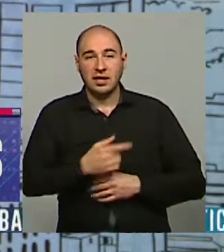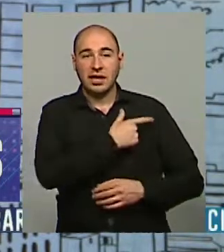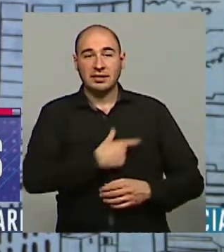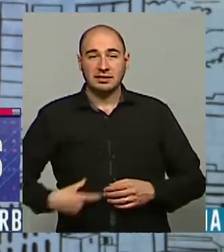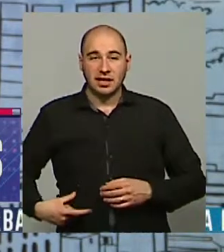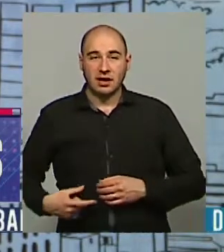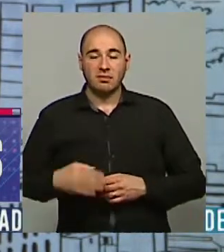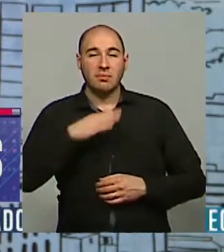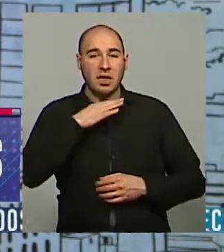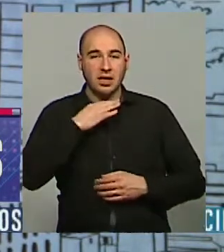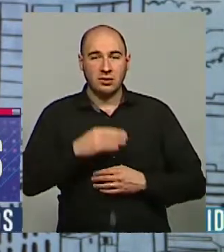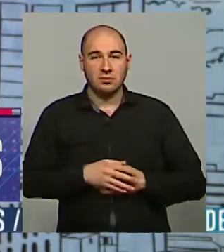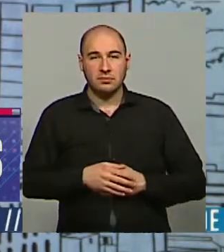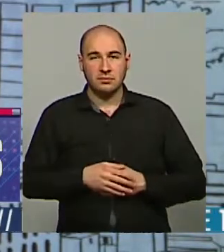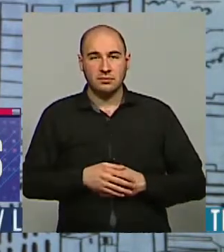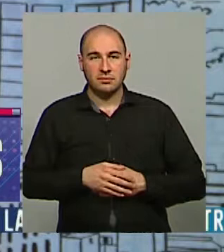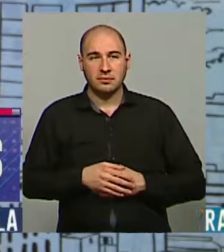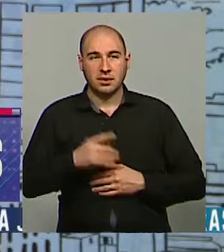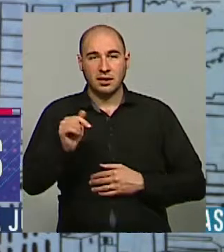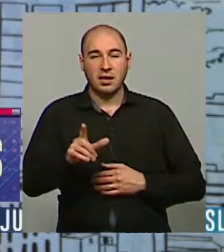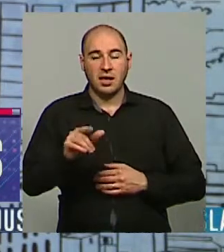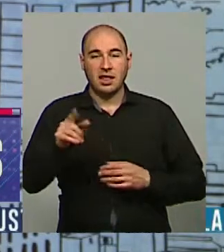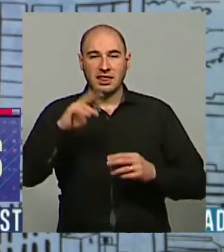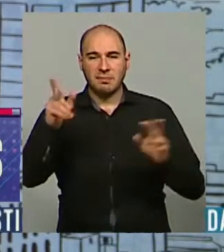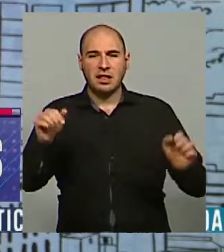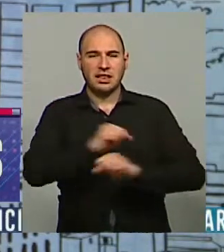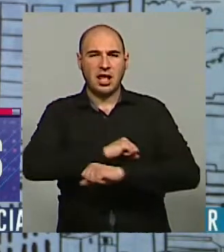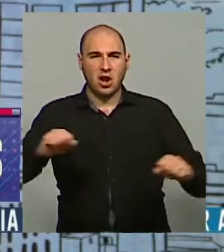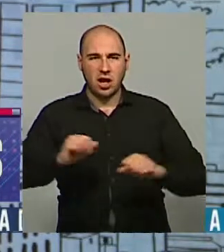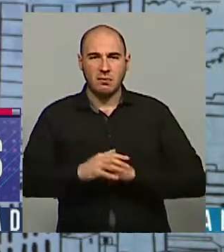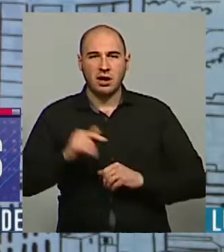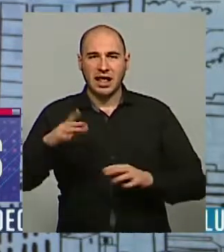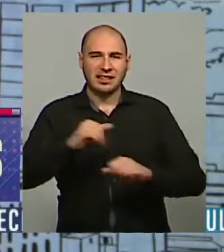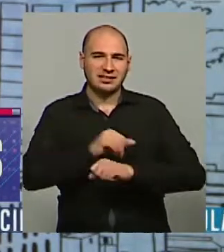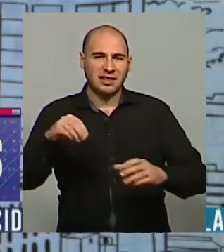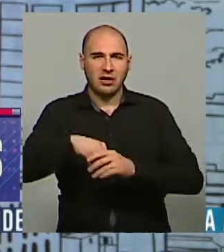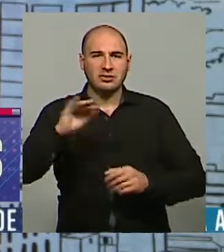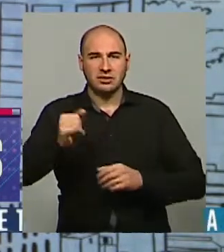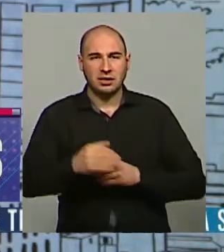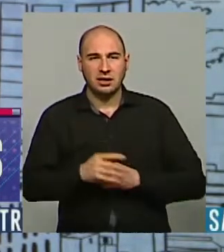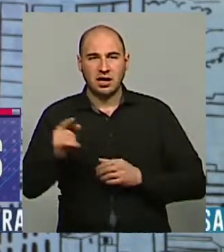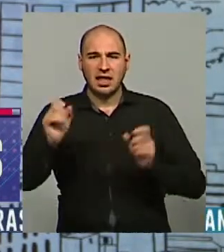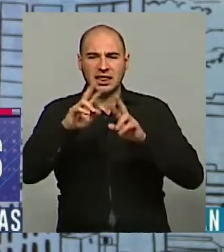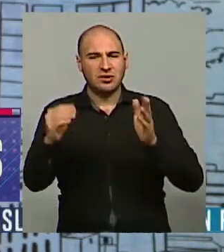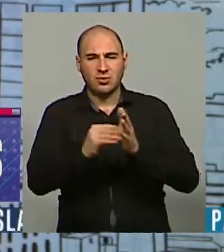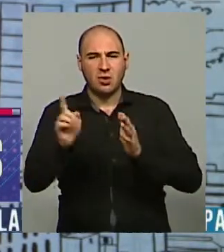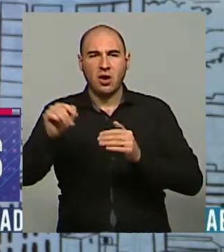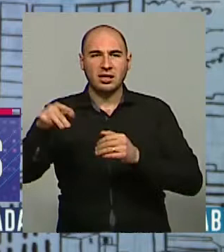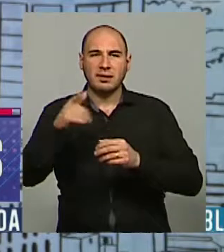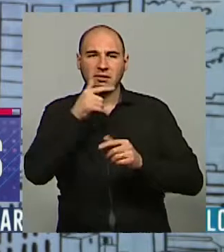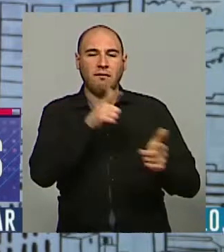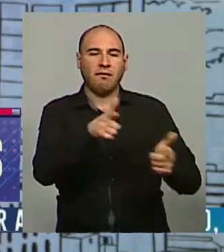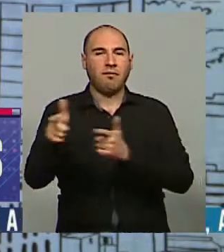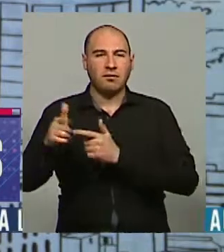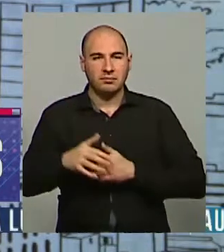Estado mexicano va por la figura de terrorismo, y que eso fue un atentado y no como lo quieren clasificar, como una